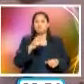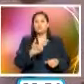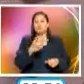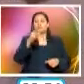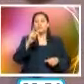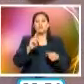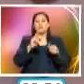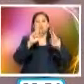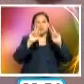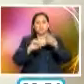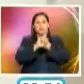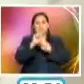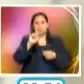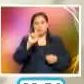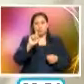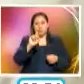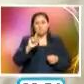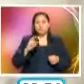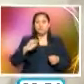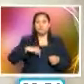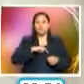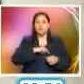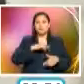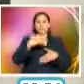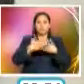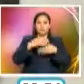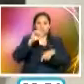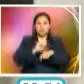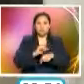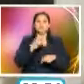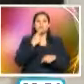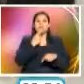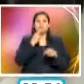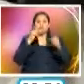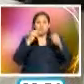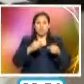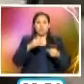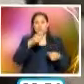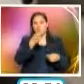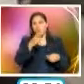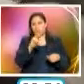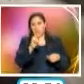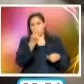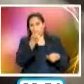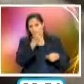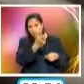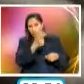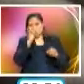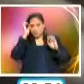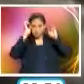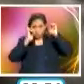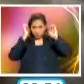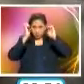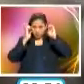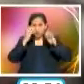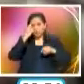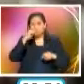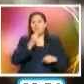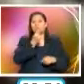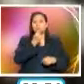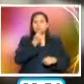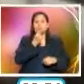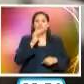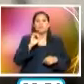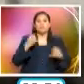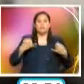problema del agua y de Sí. la que nos vamos a ocupar la próxima semana. Muy bien. Pero en particular esta Sí. yo creo que es una exposición que para los niños,